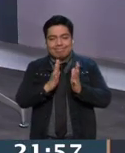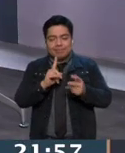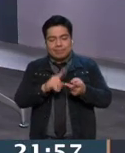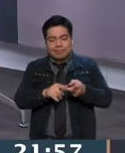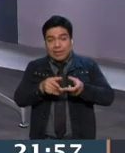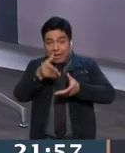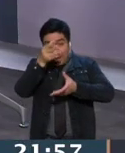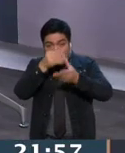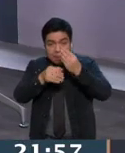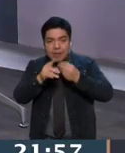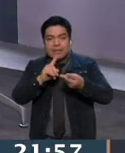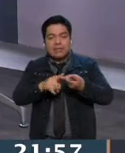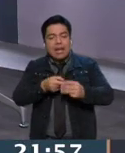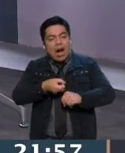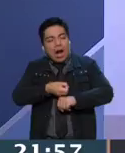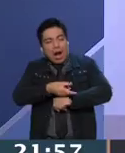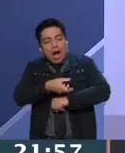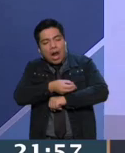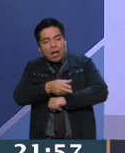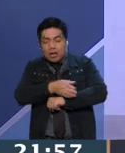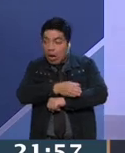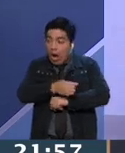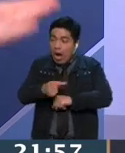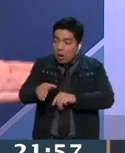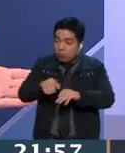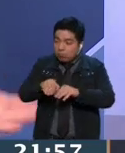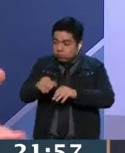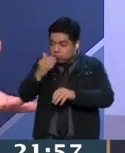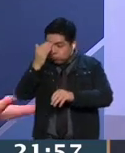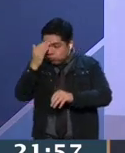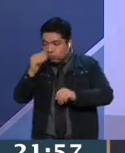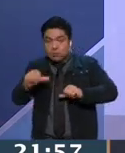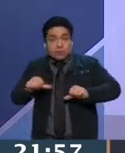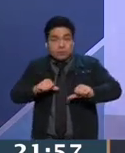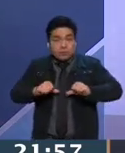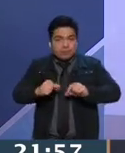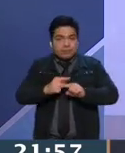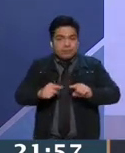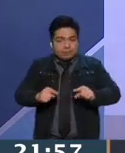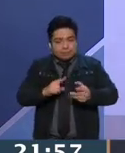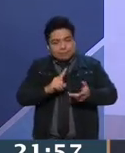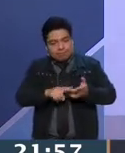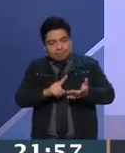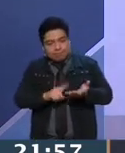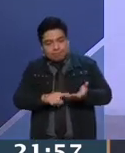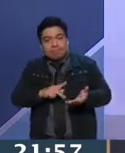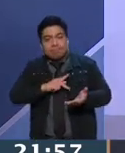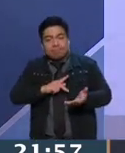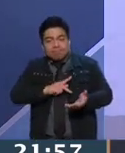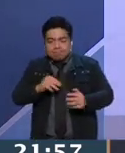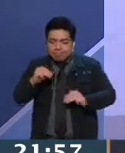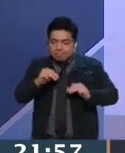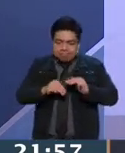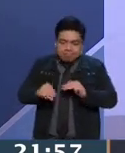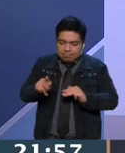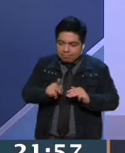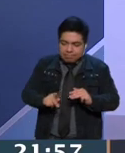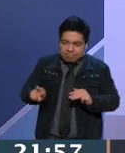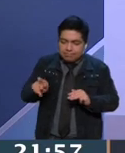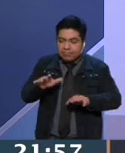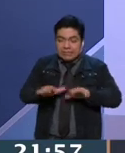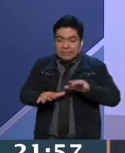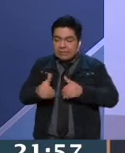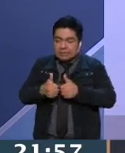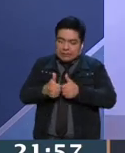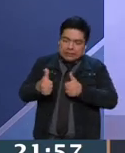de cultivar y de acercarse al campo y de hacer una actividad distinta, de revalorizar nuestra zona rural de la Ciudad de México, que de repente estamos